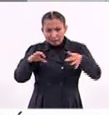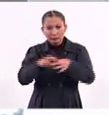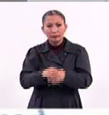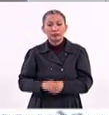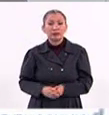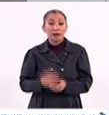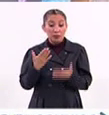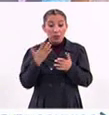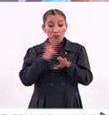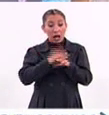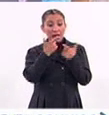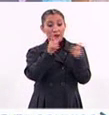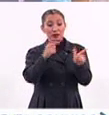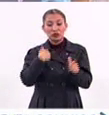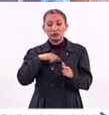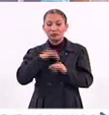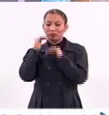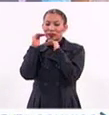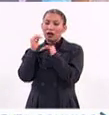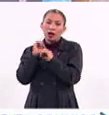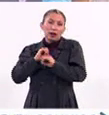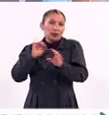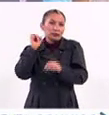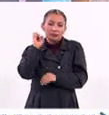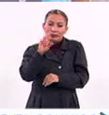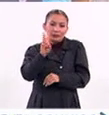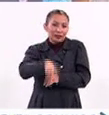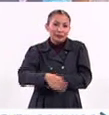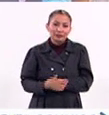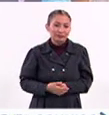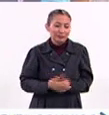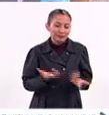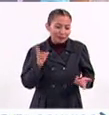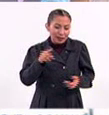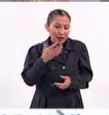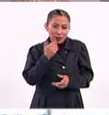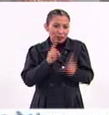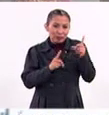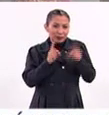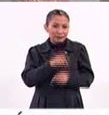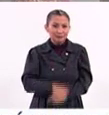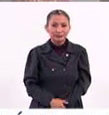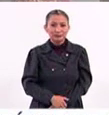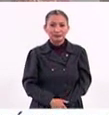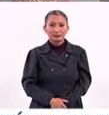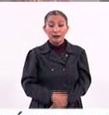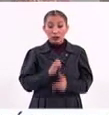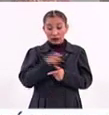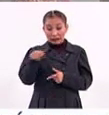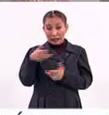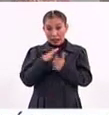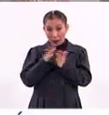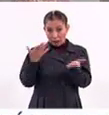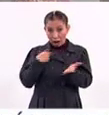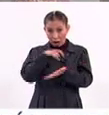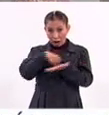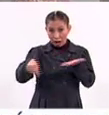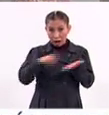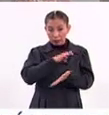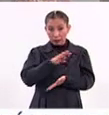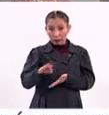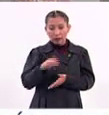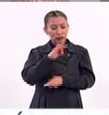no? Y a veces son más libres que nosotros. Ah, por supuesto, eso no me cabe la menor duda. Entonces, este libro ya lo podemos